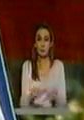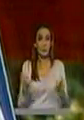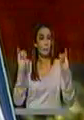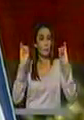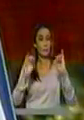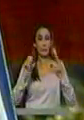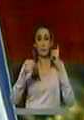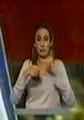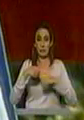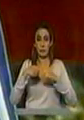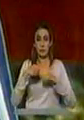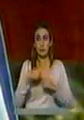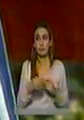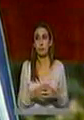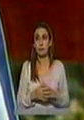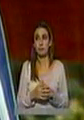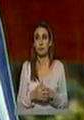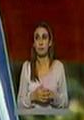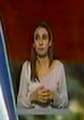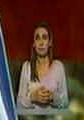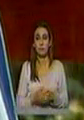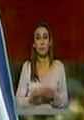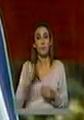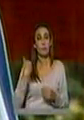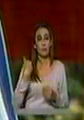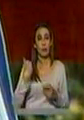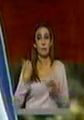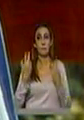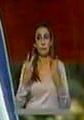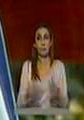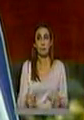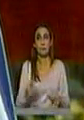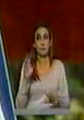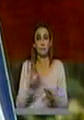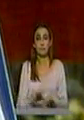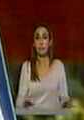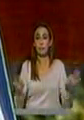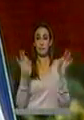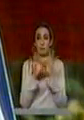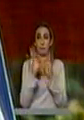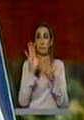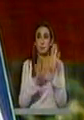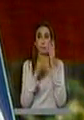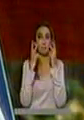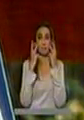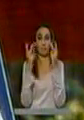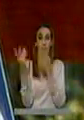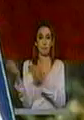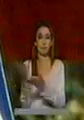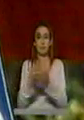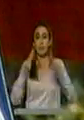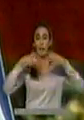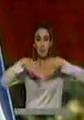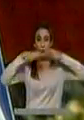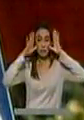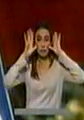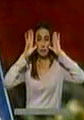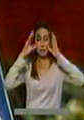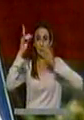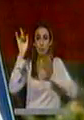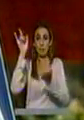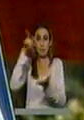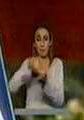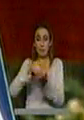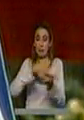de Quito. Y tenemos también la gran oportunidad de que en diciembre American Airlines regresa